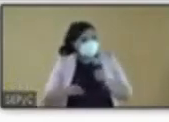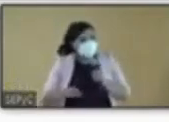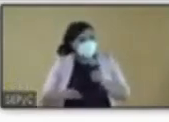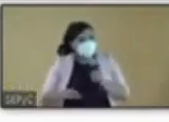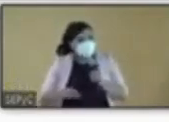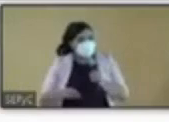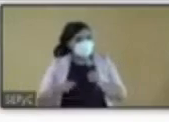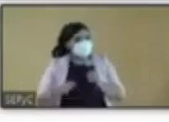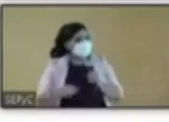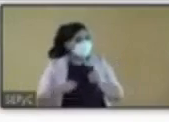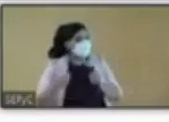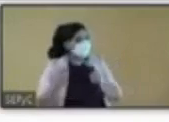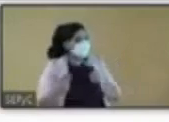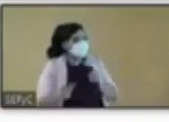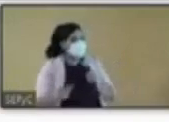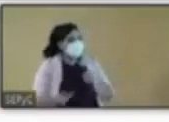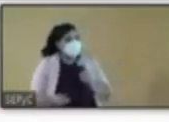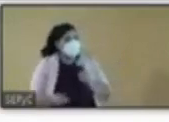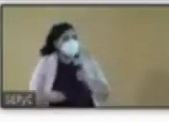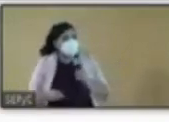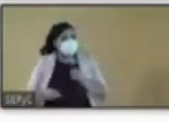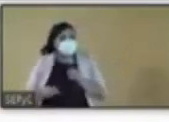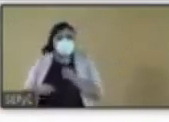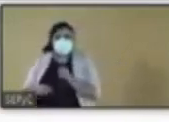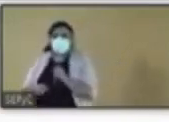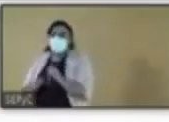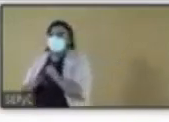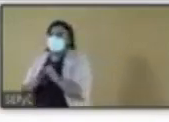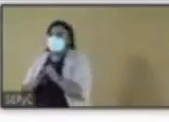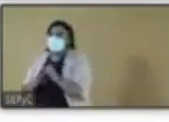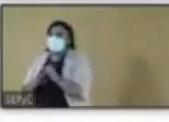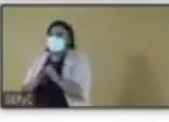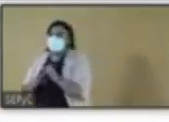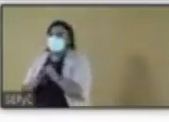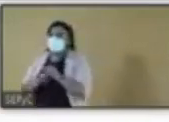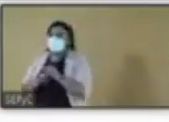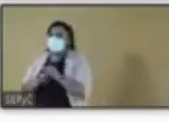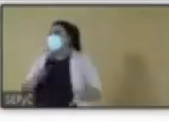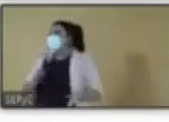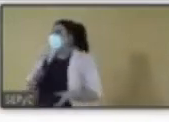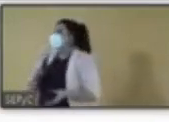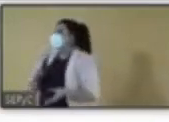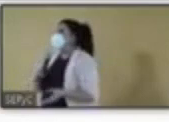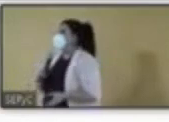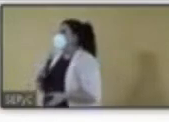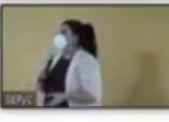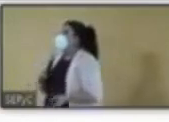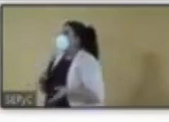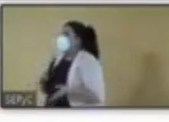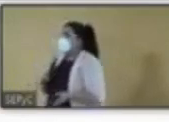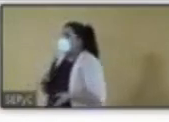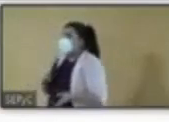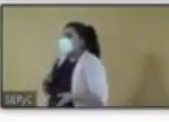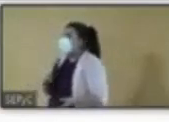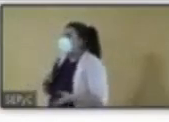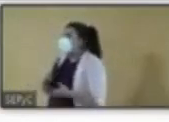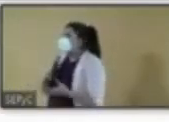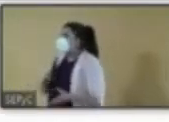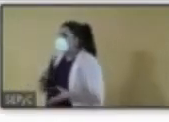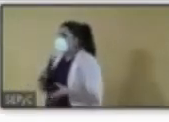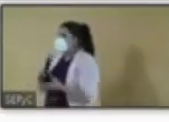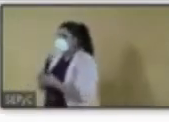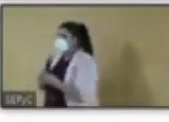recibido. A su lado derecho podrán observar que aparece la opción de nota aclaratoria. ¿Qué implica esto?